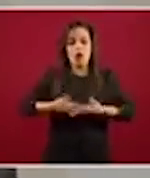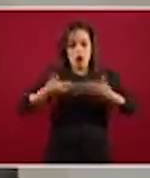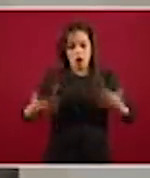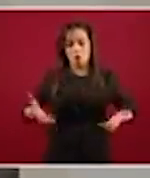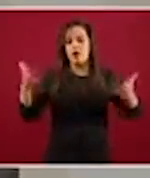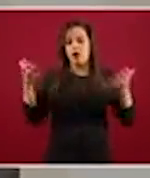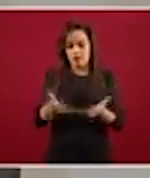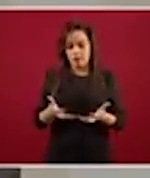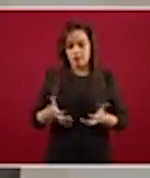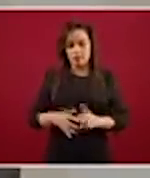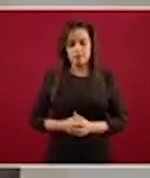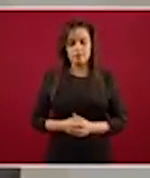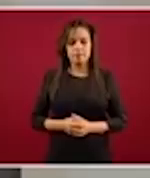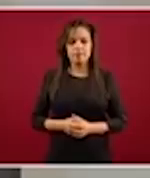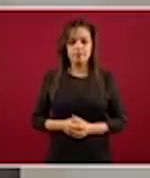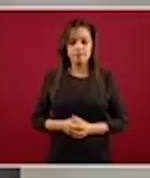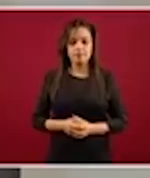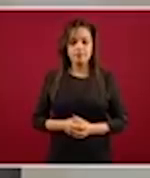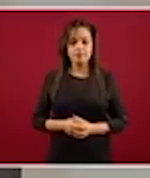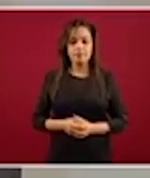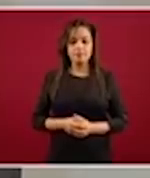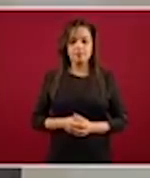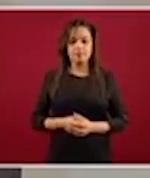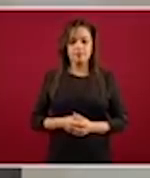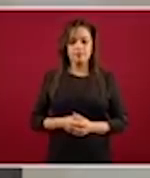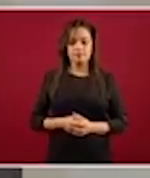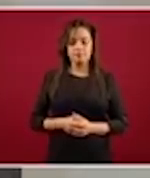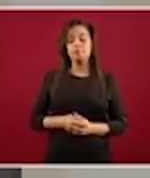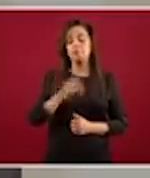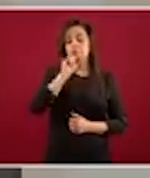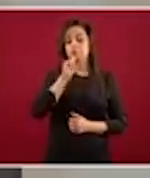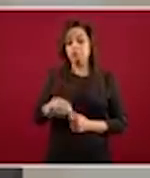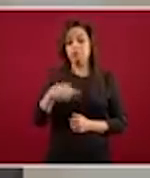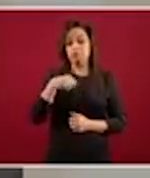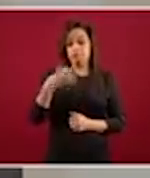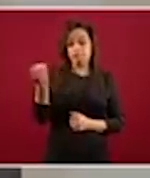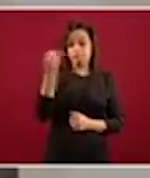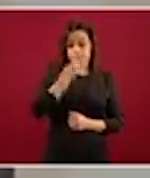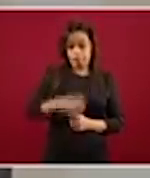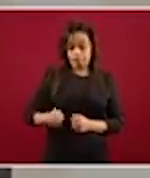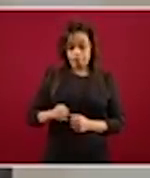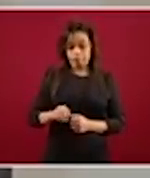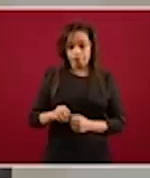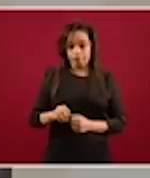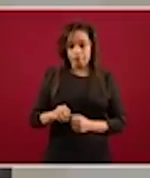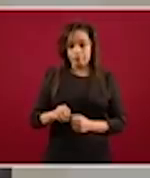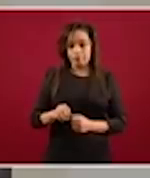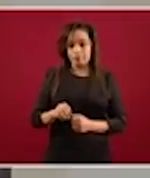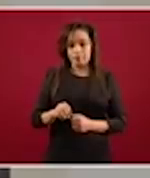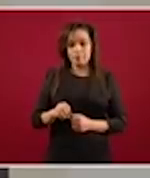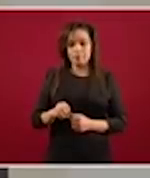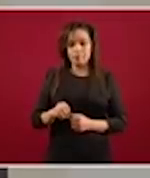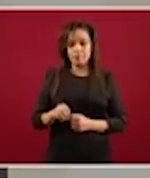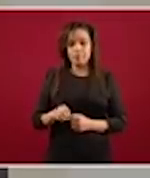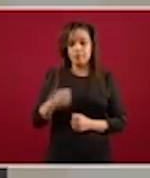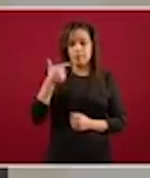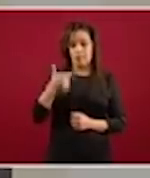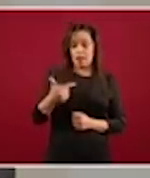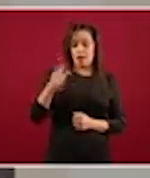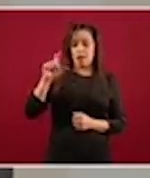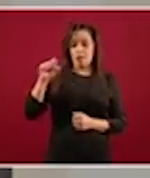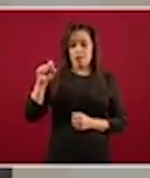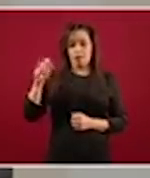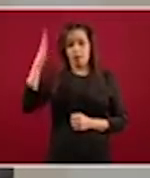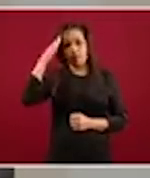Por supuesto, también es nuestra obligación, acabamos de tener una llamada, como saben, con el grupo G20, los líderes de